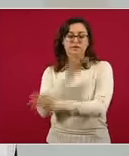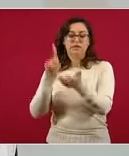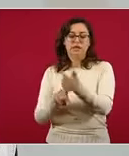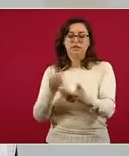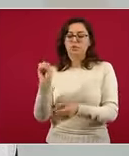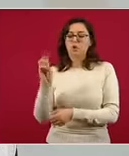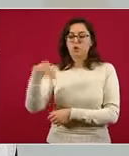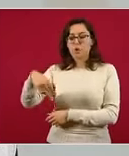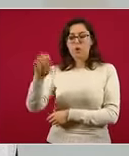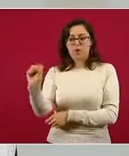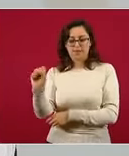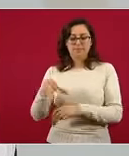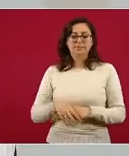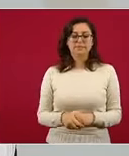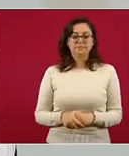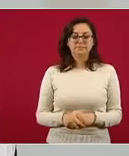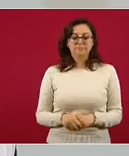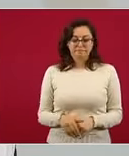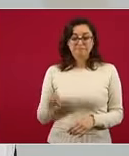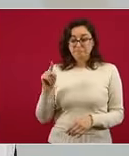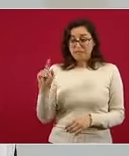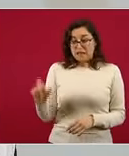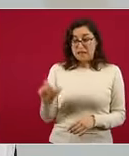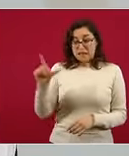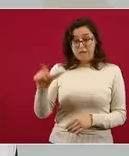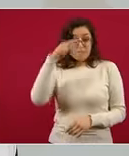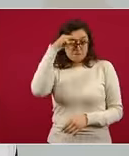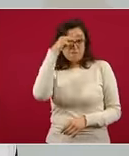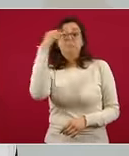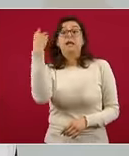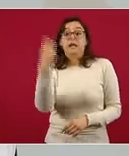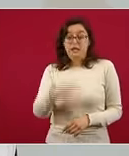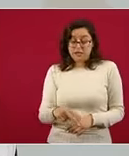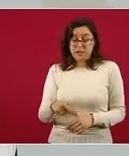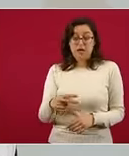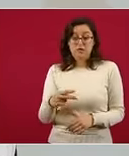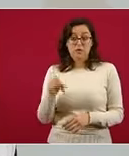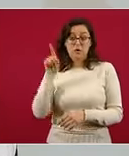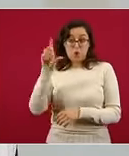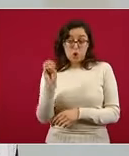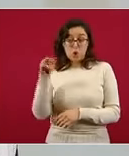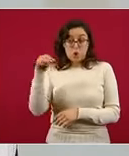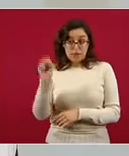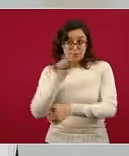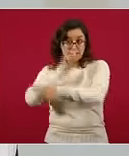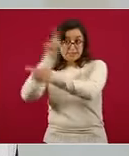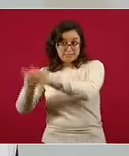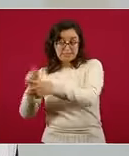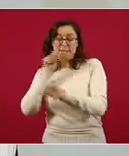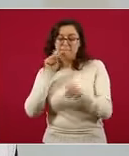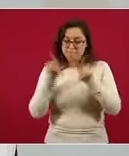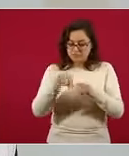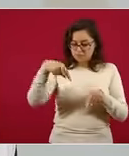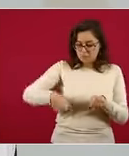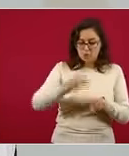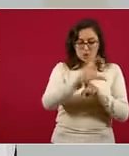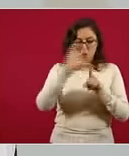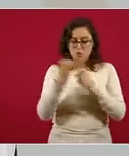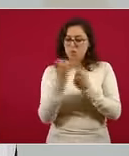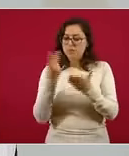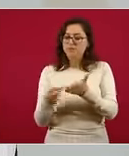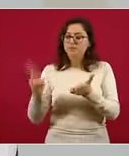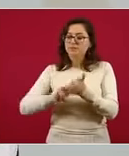Organización Mundial de la Salud. Él es un médico mexicano y él formó parte y sigue formando parte del